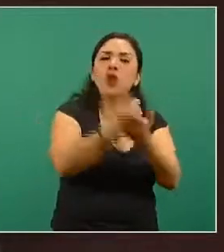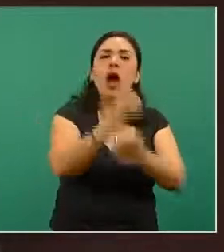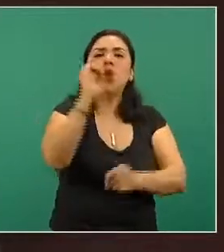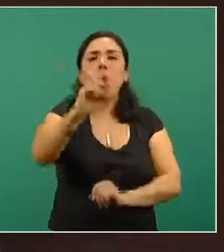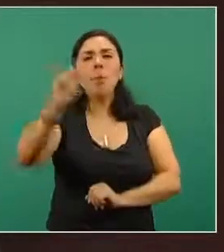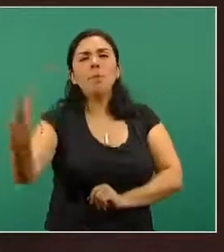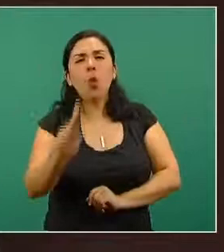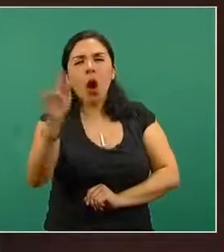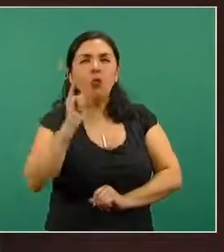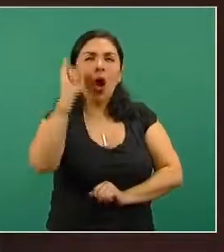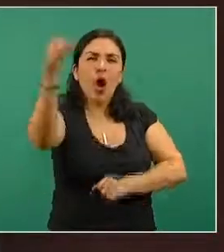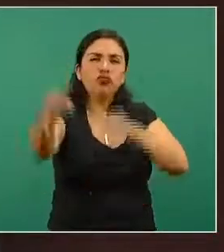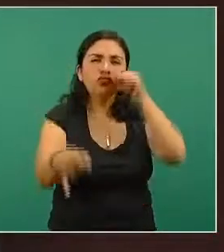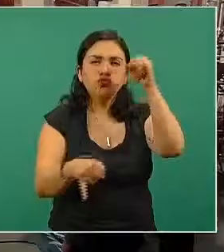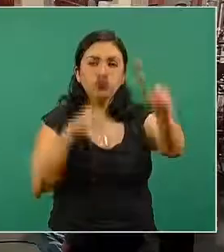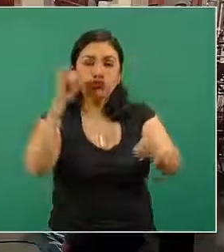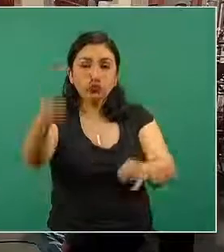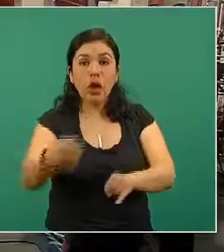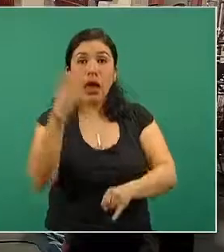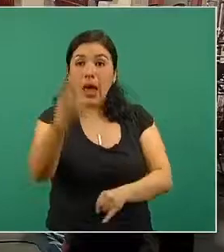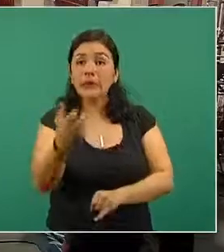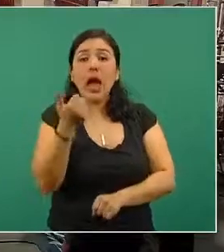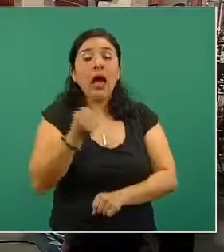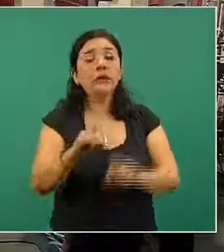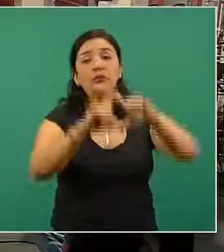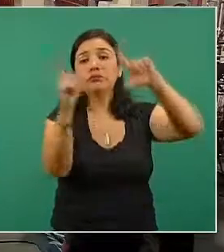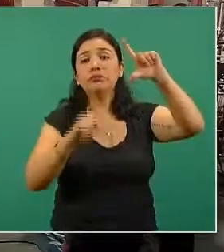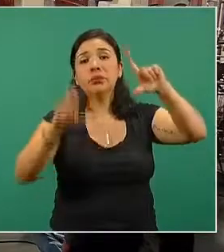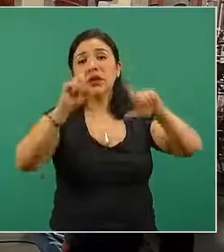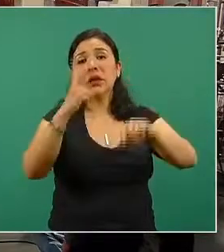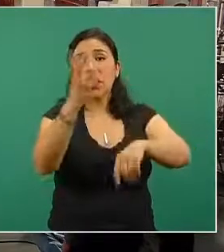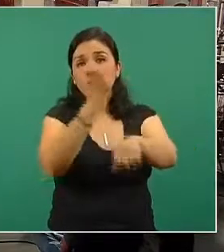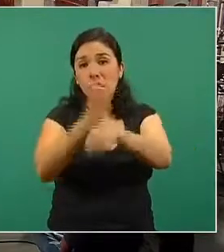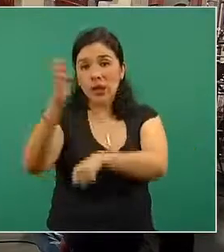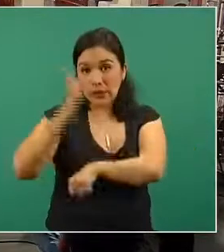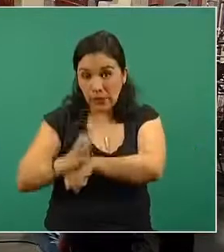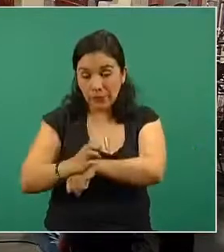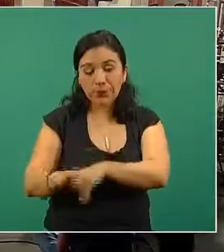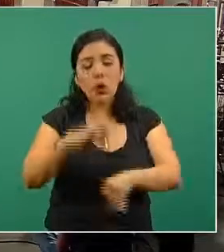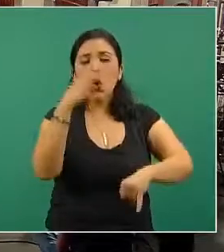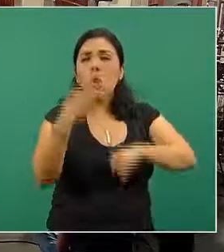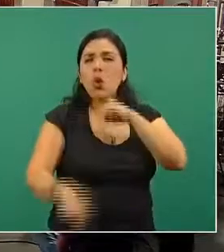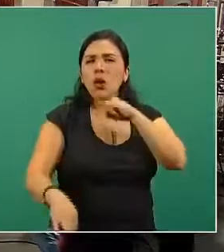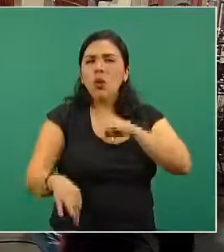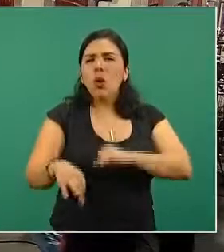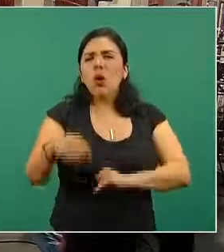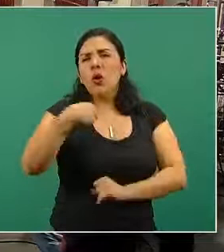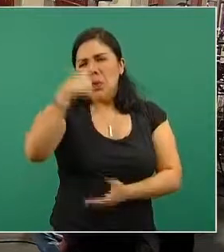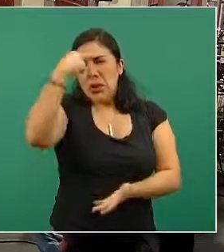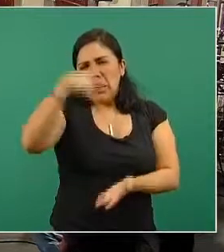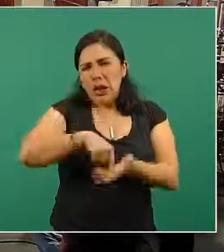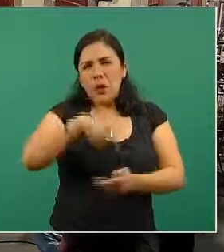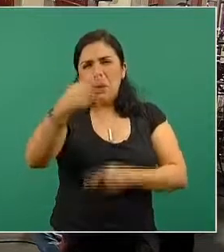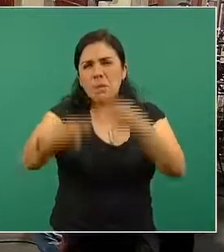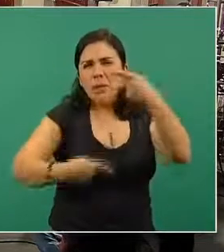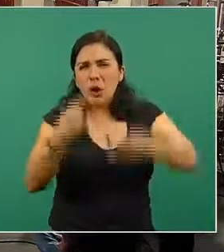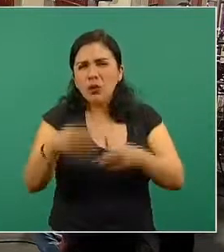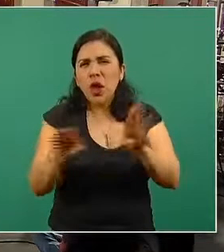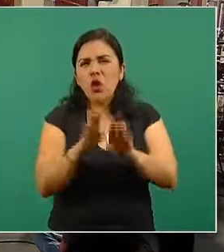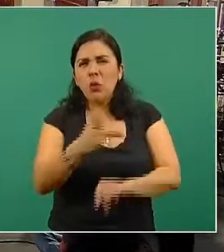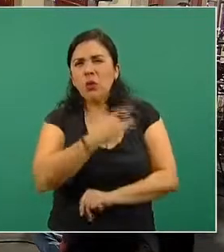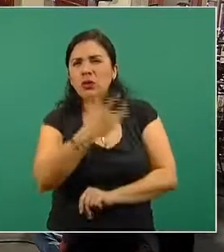pero se distribuirá en las 32 entidades federativas. Y por último, yo creo que la pregunta del balance es